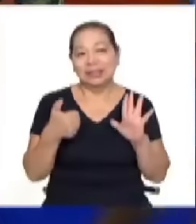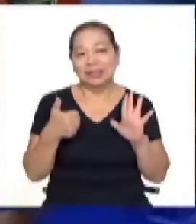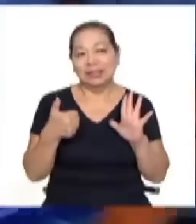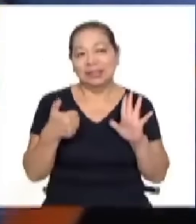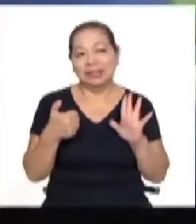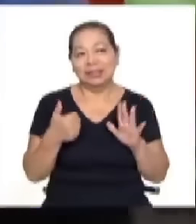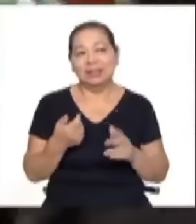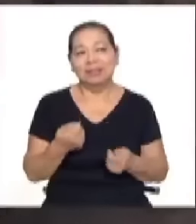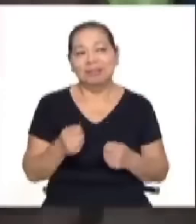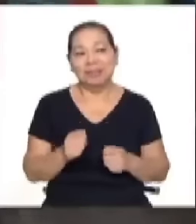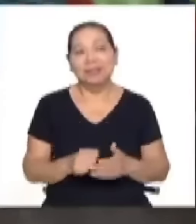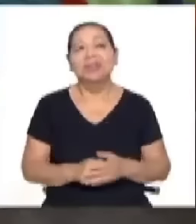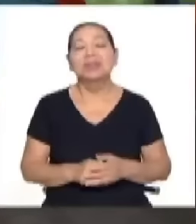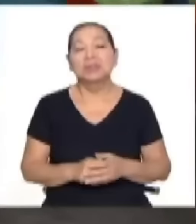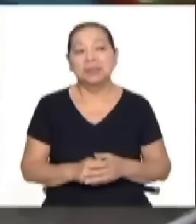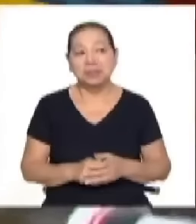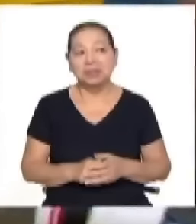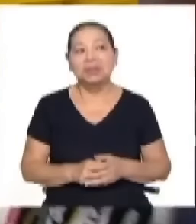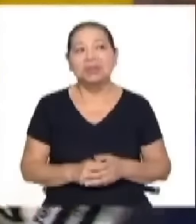más, barato. Kilo.